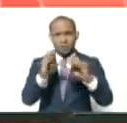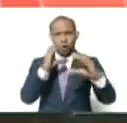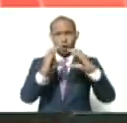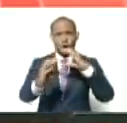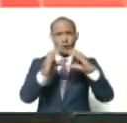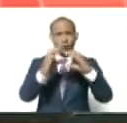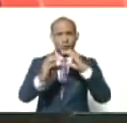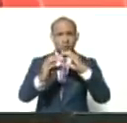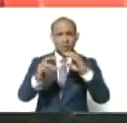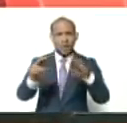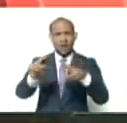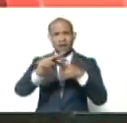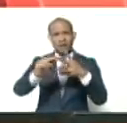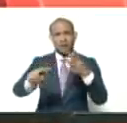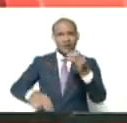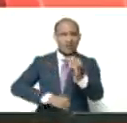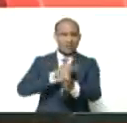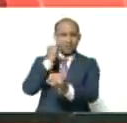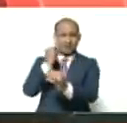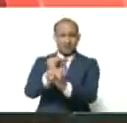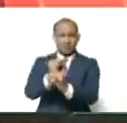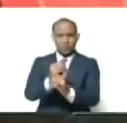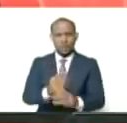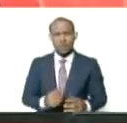comunicacional a nivel internacional.